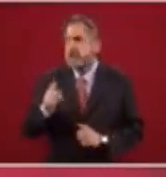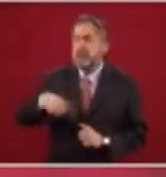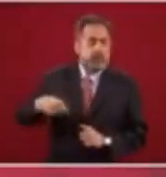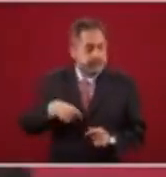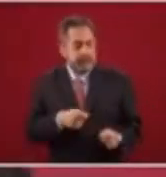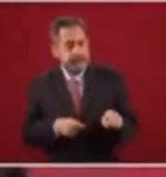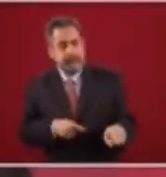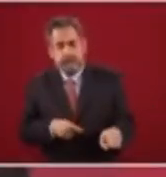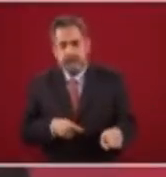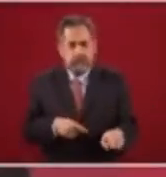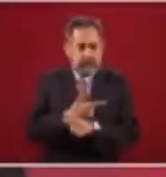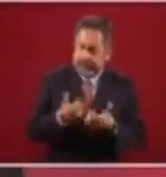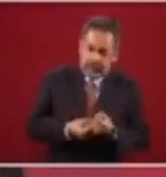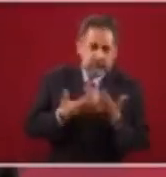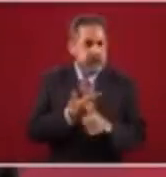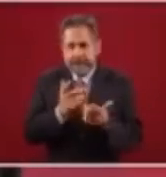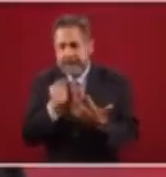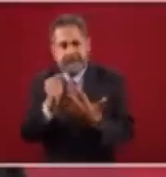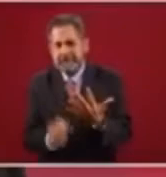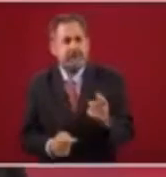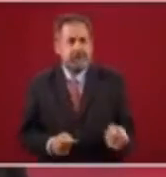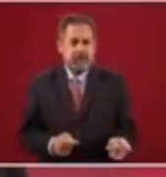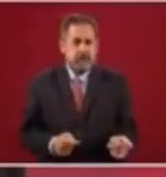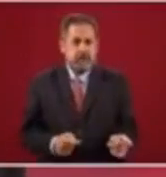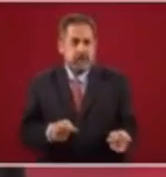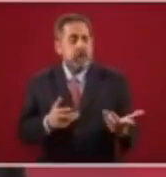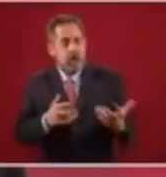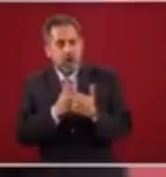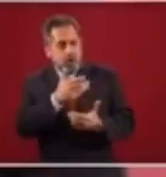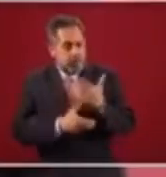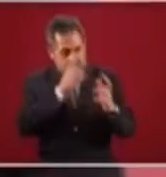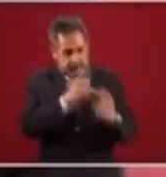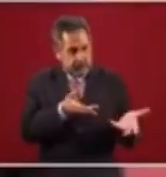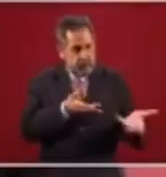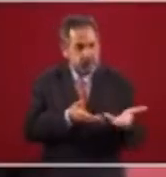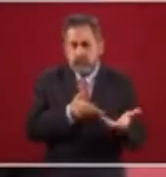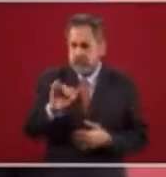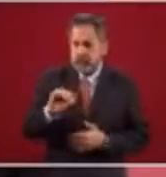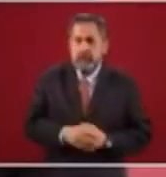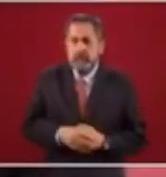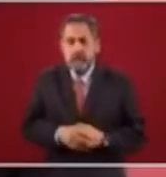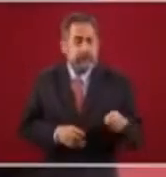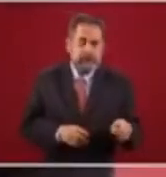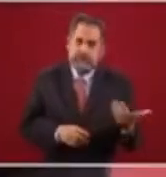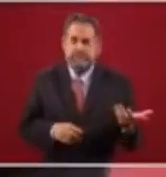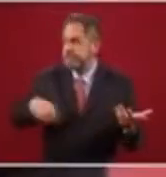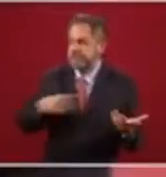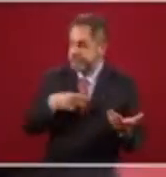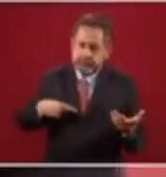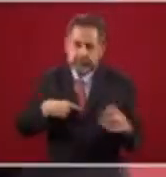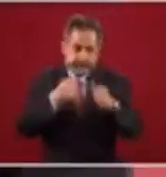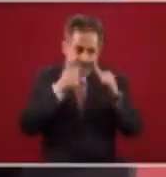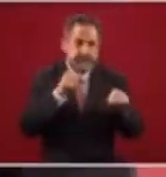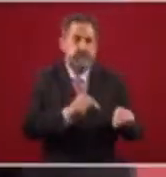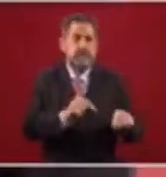garantizarles todas las libertades y atenderlos con mutuo respeto. Se les debe